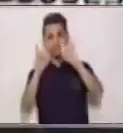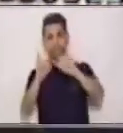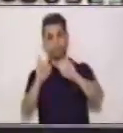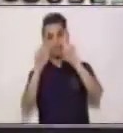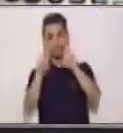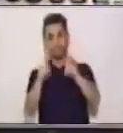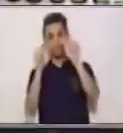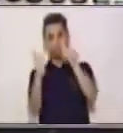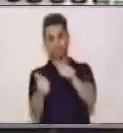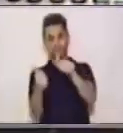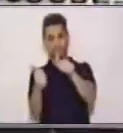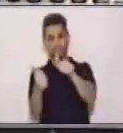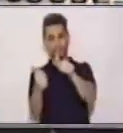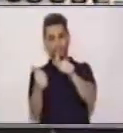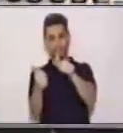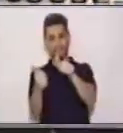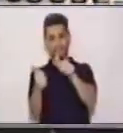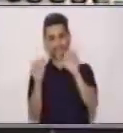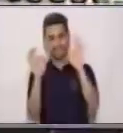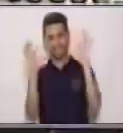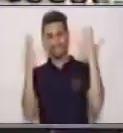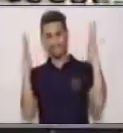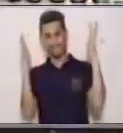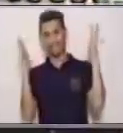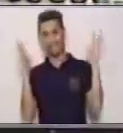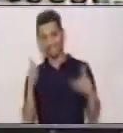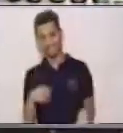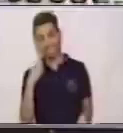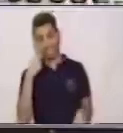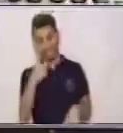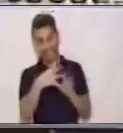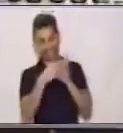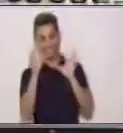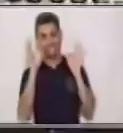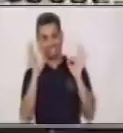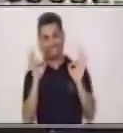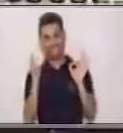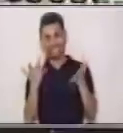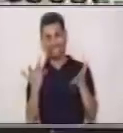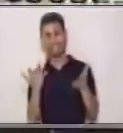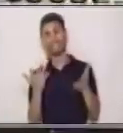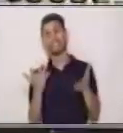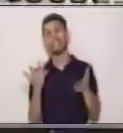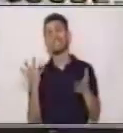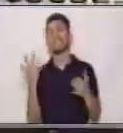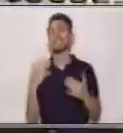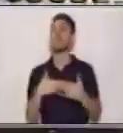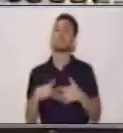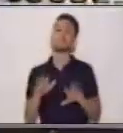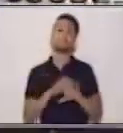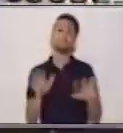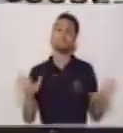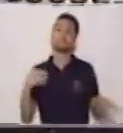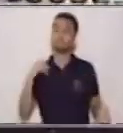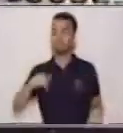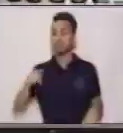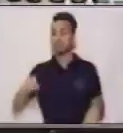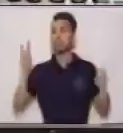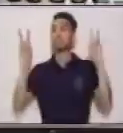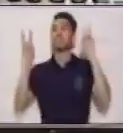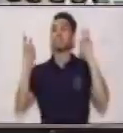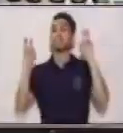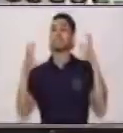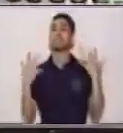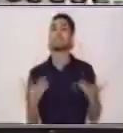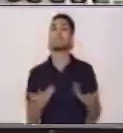palo, palito, palo, Muy bien, te felicito porque lo has hecho muy bien. Bueno, nuestro tema